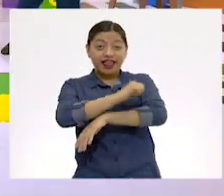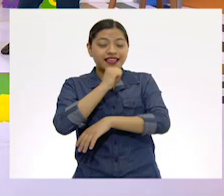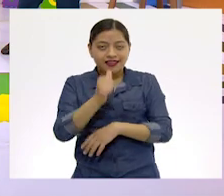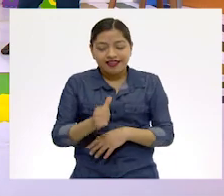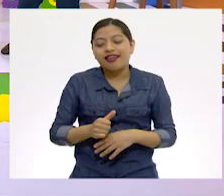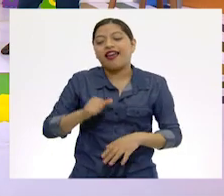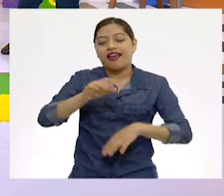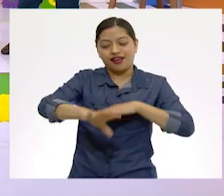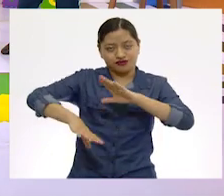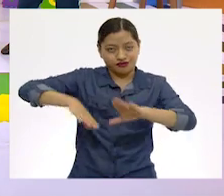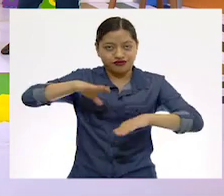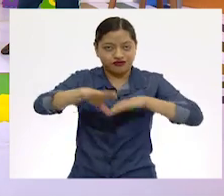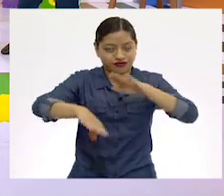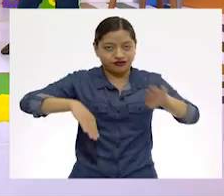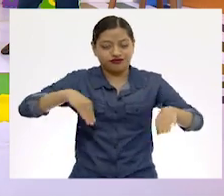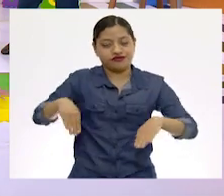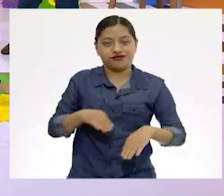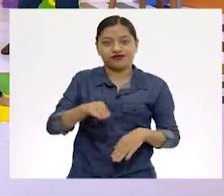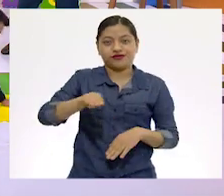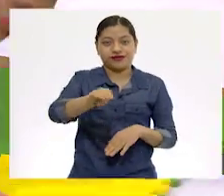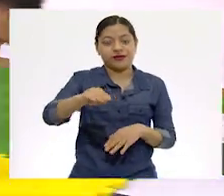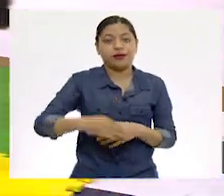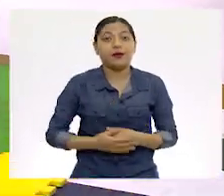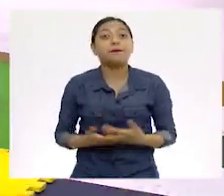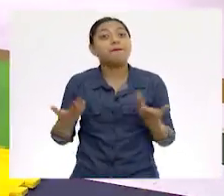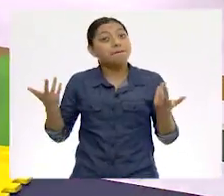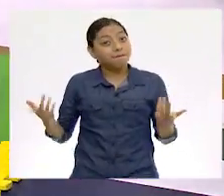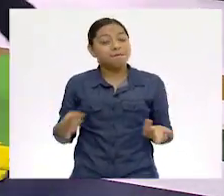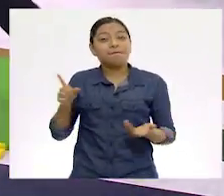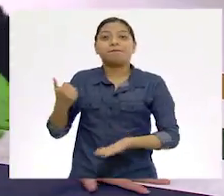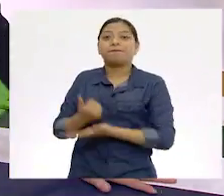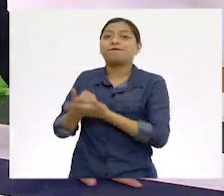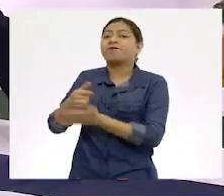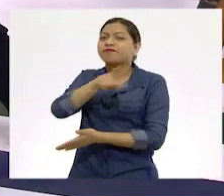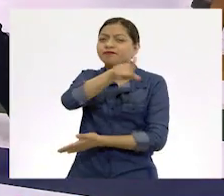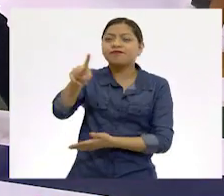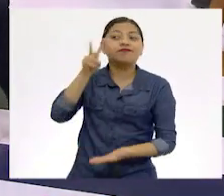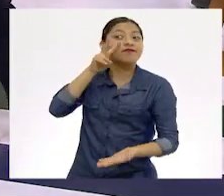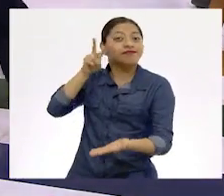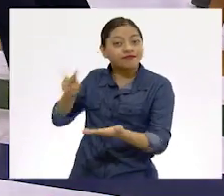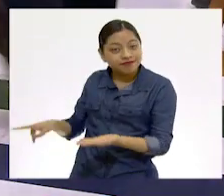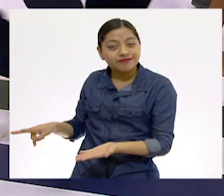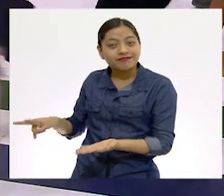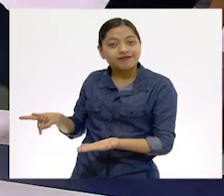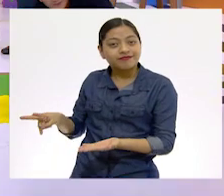Así es. En este caso, Eric nos está ayudando para que ustedes observen.